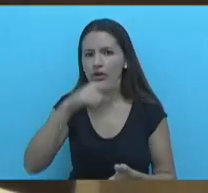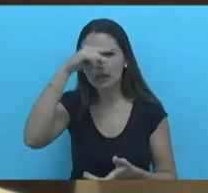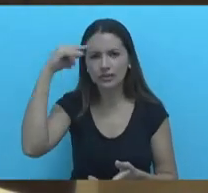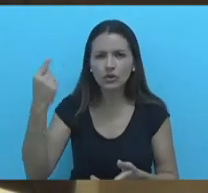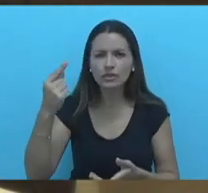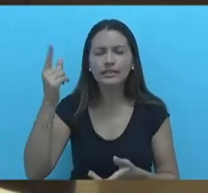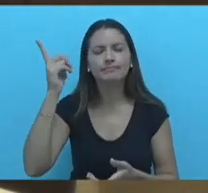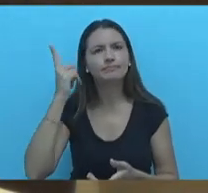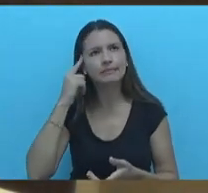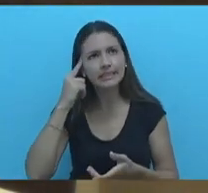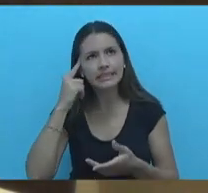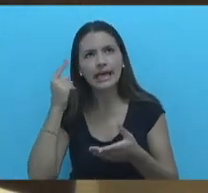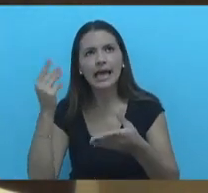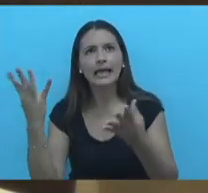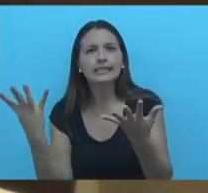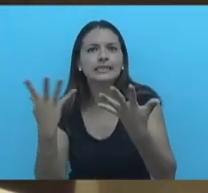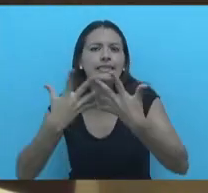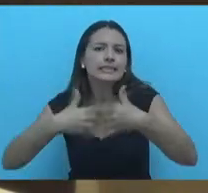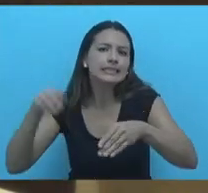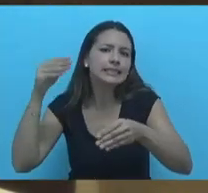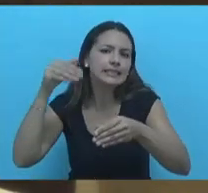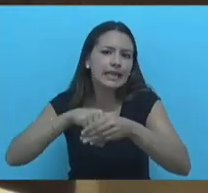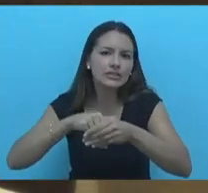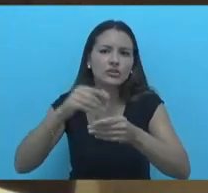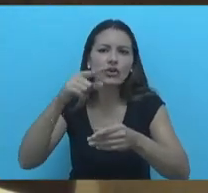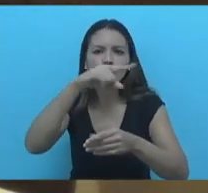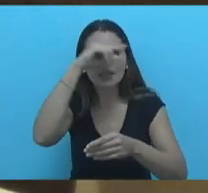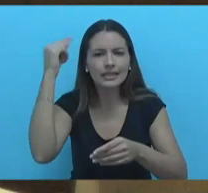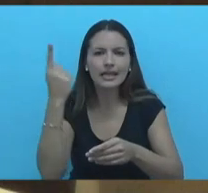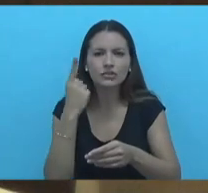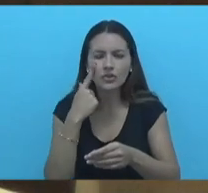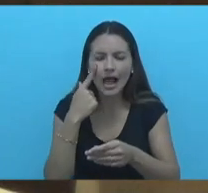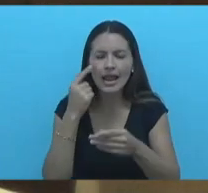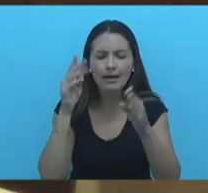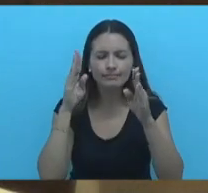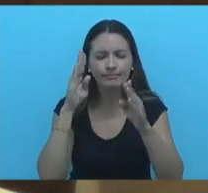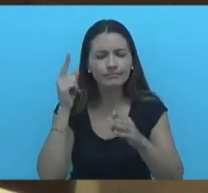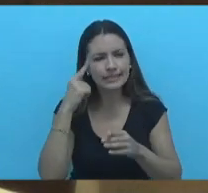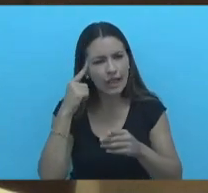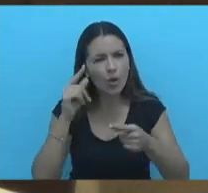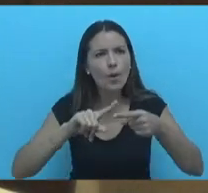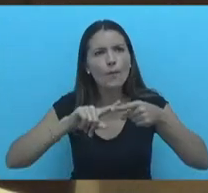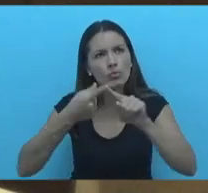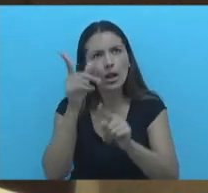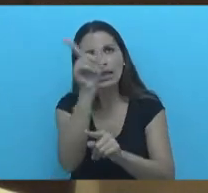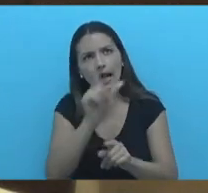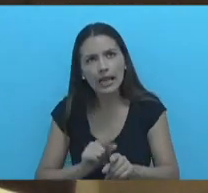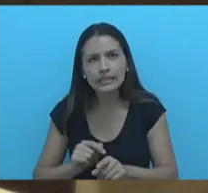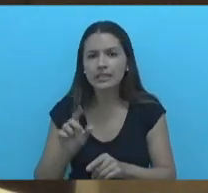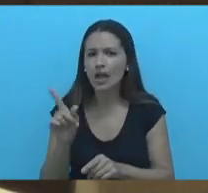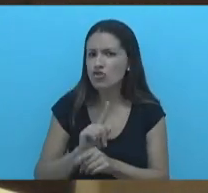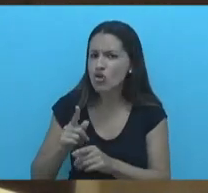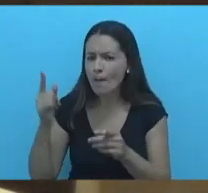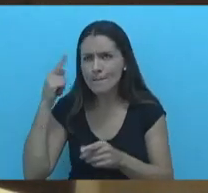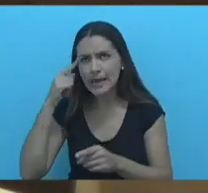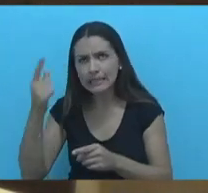materia de integración internacional en clave de política de Estado y no en clave de coyuntura para tratar de conseguir alguna